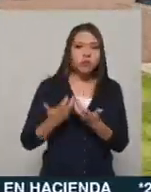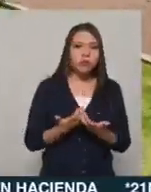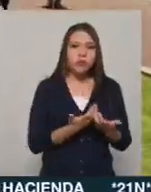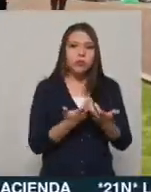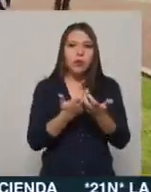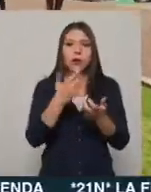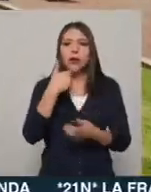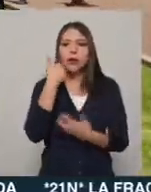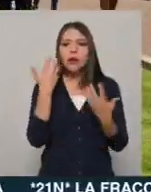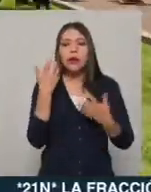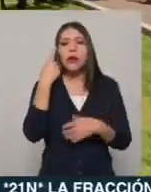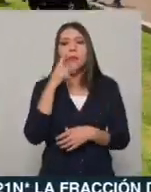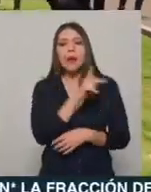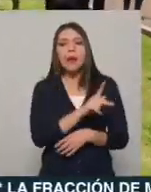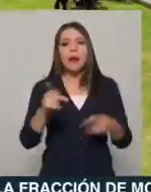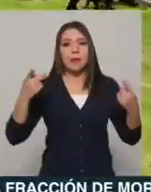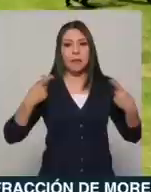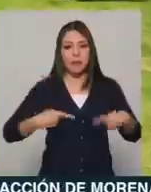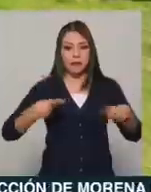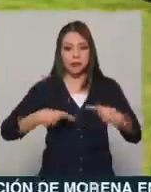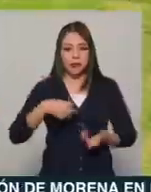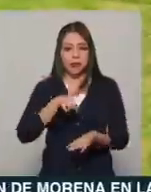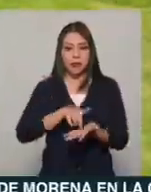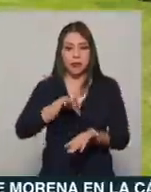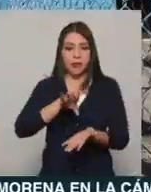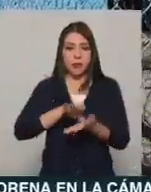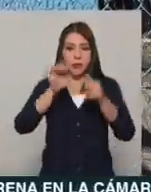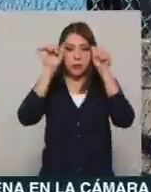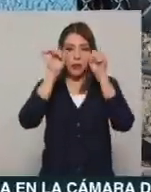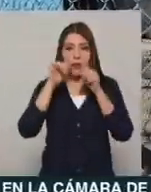la inclusión de personas con discapacidad visual.